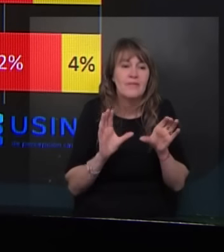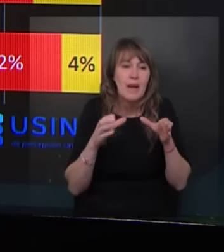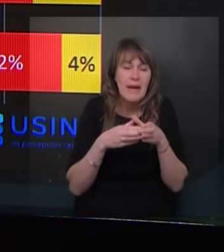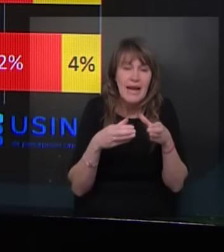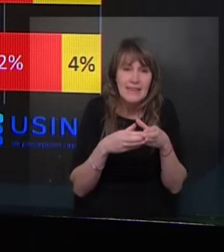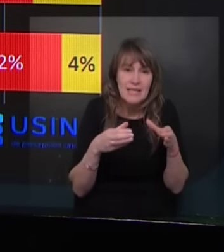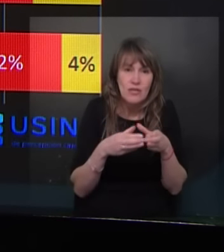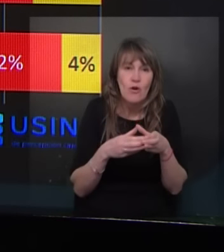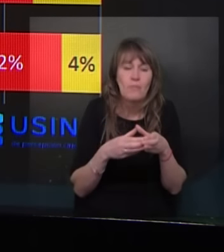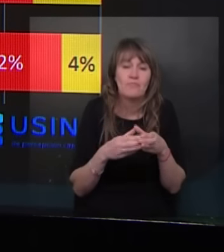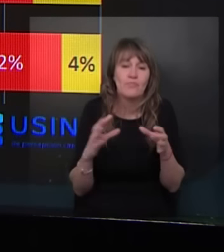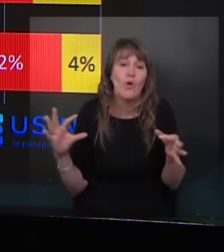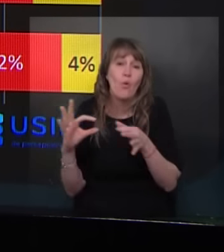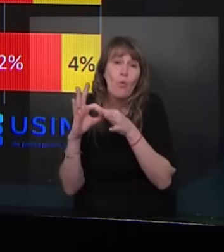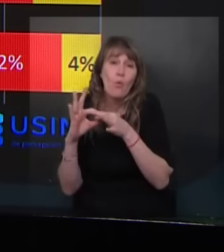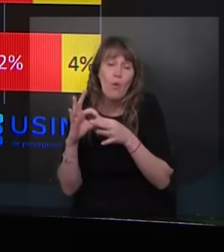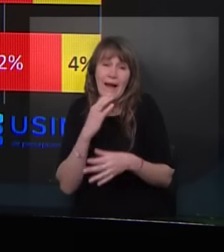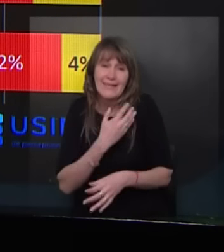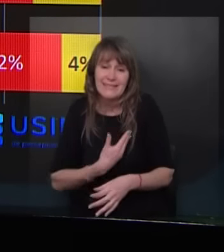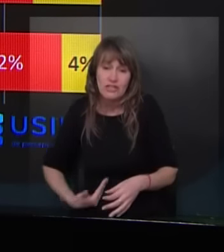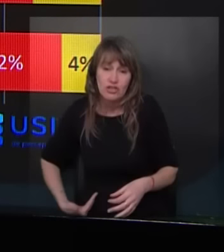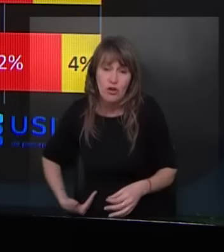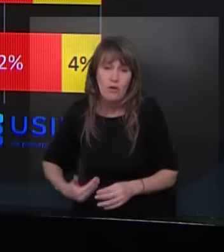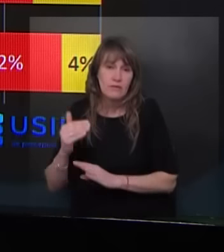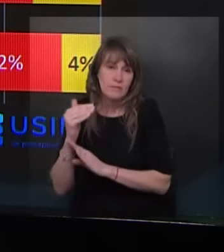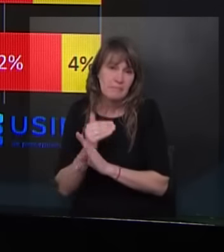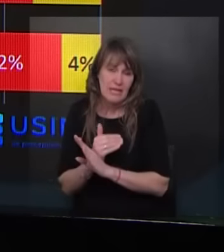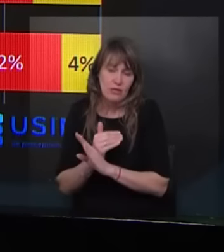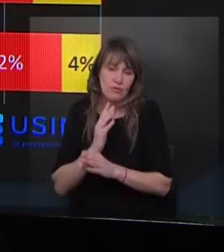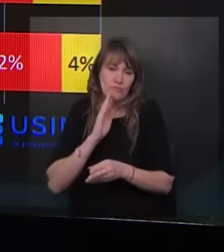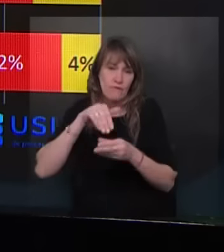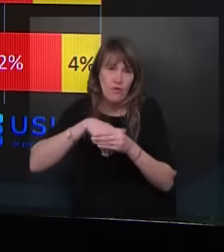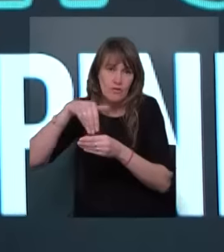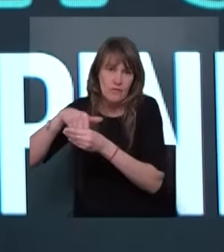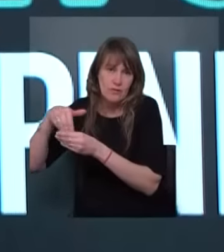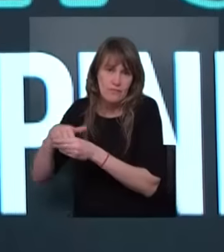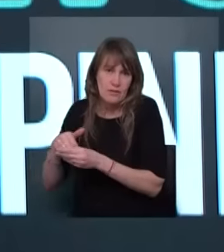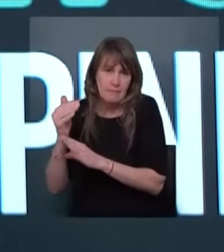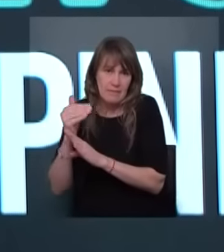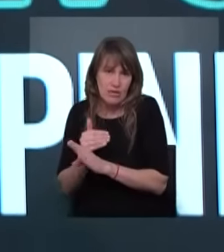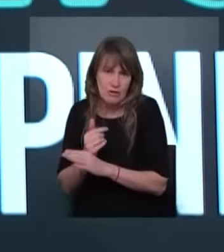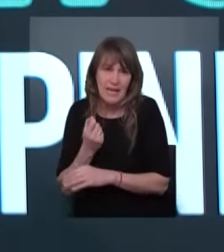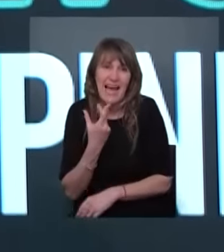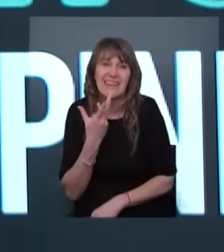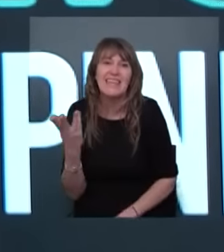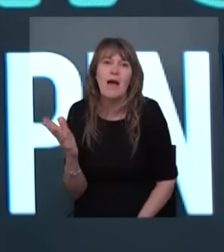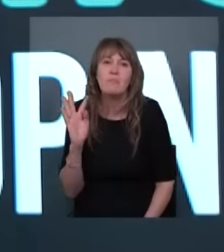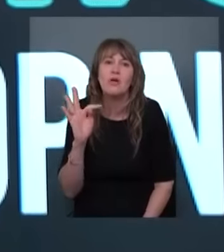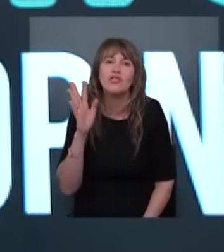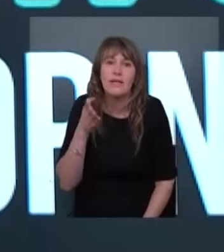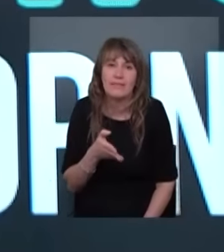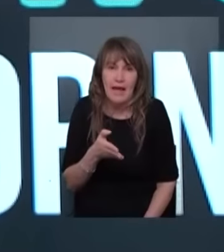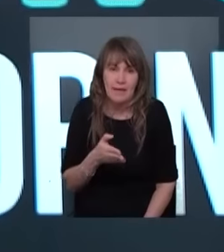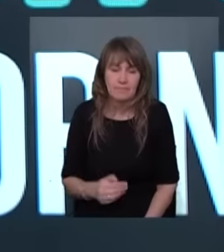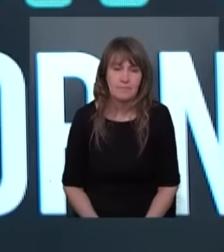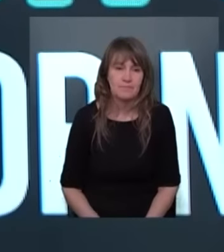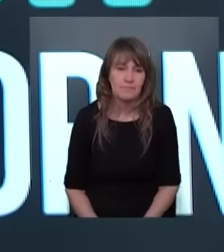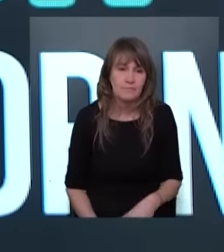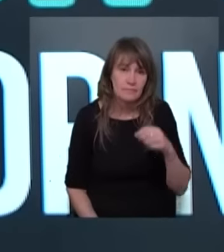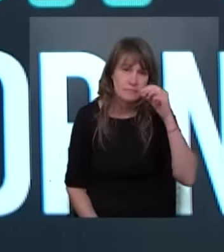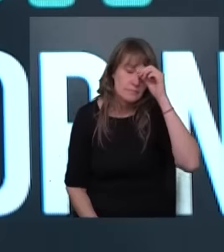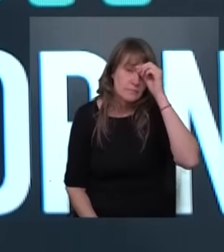coalición han sido los más afectados podría decirse en estas elecciones internas en cuanto a porcentajes de Voto no y y algo se había